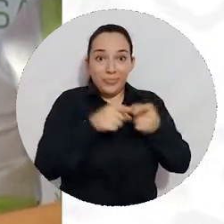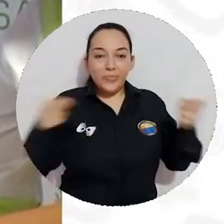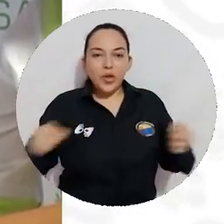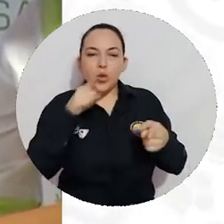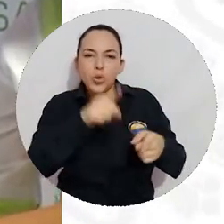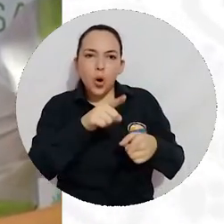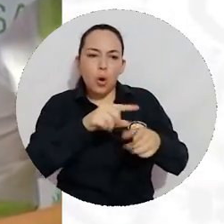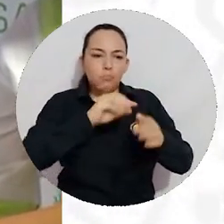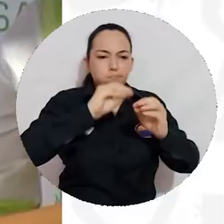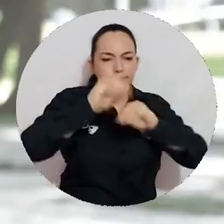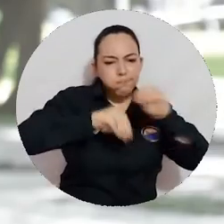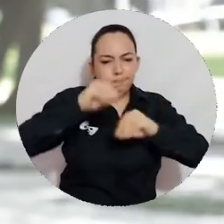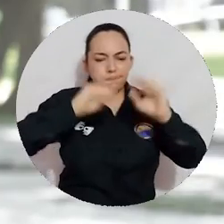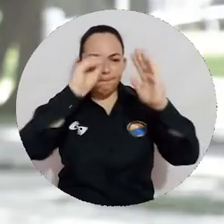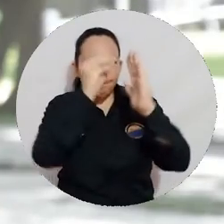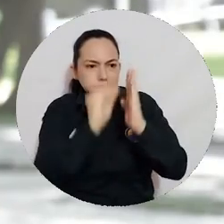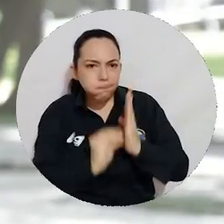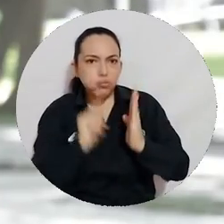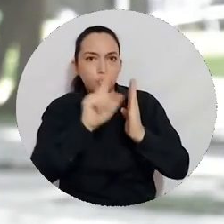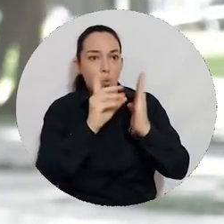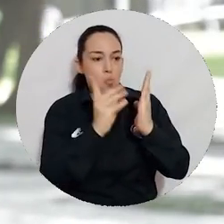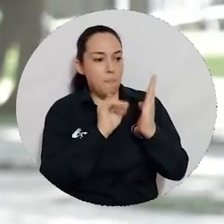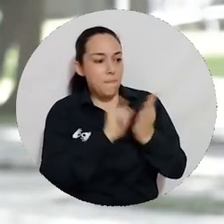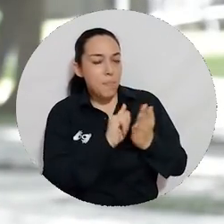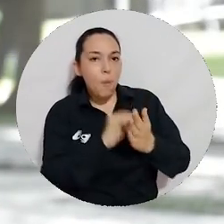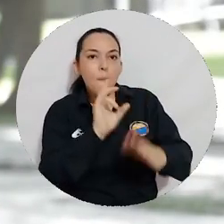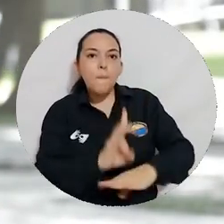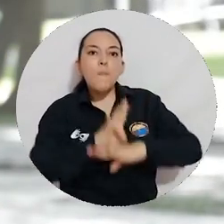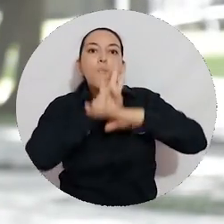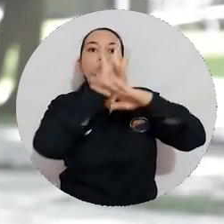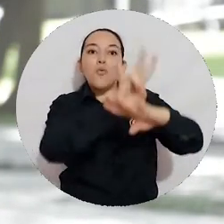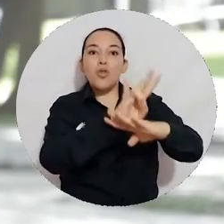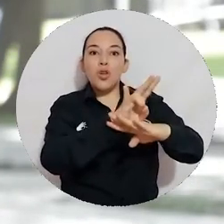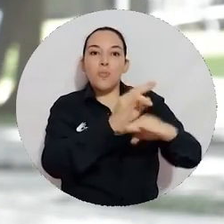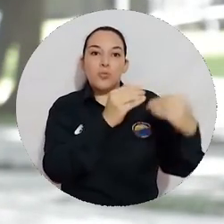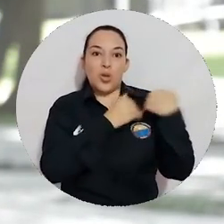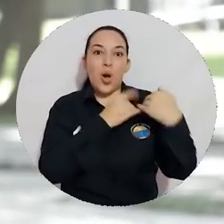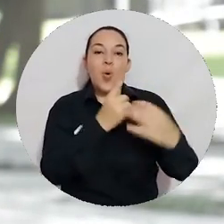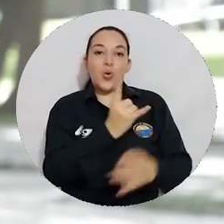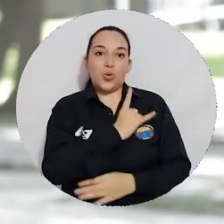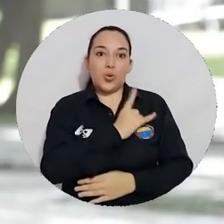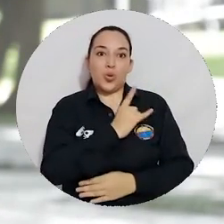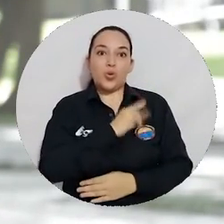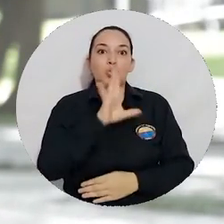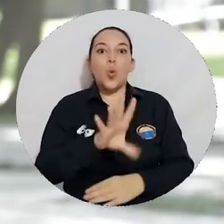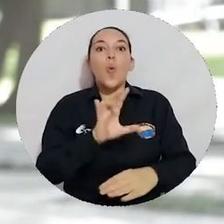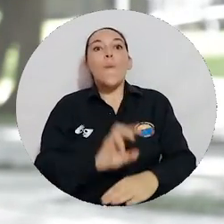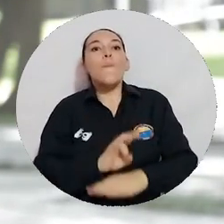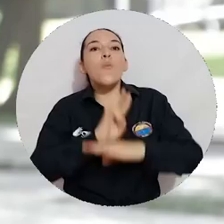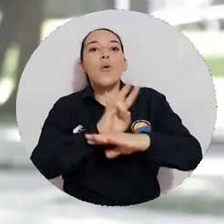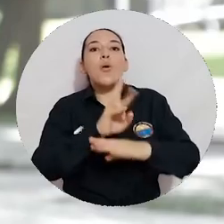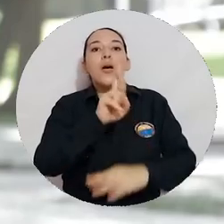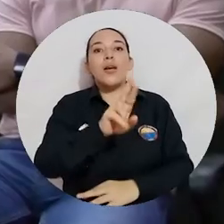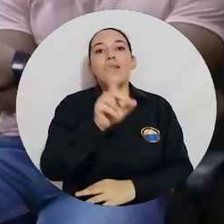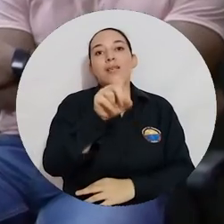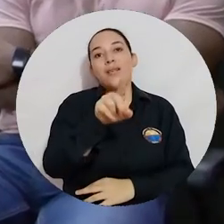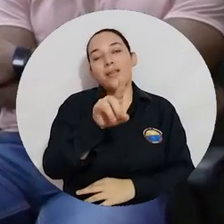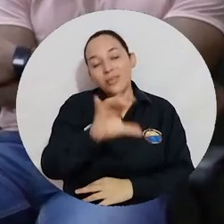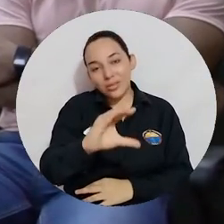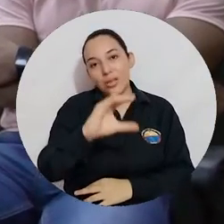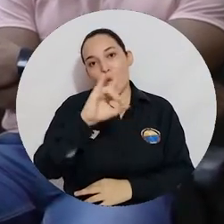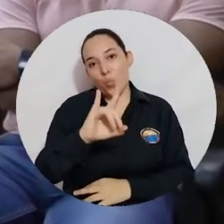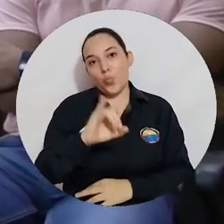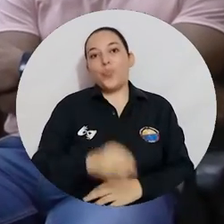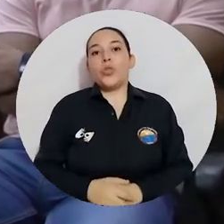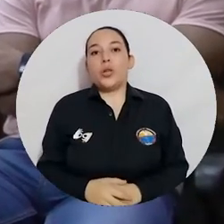Él diseñó, generó el modelo de responsabilidad social universitario que se denominó modelo RSU. La alma